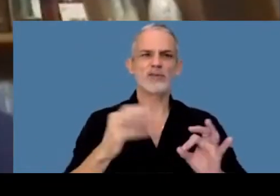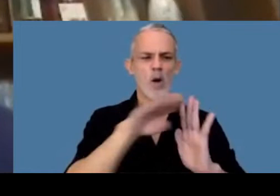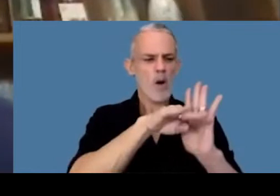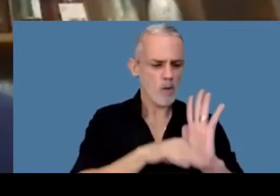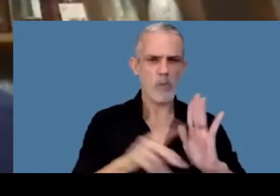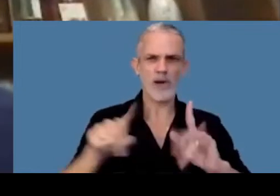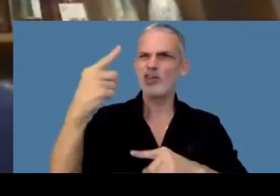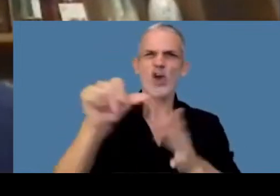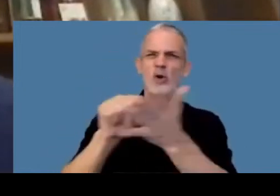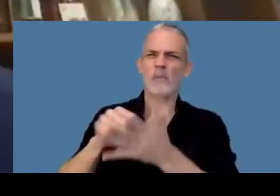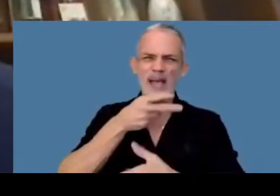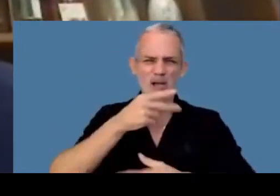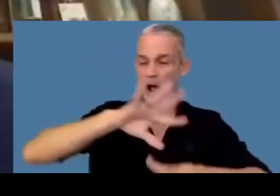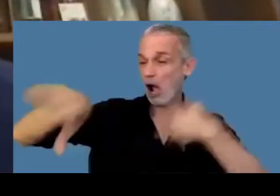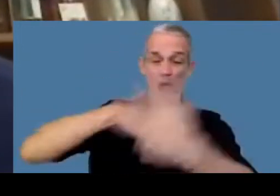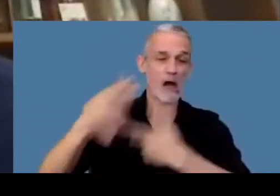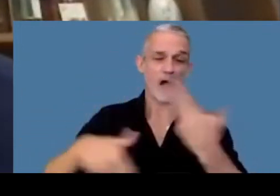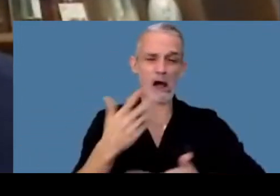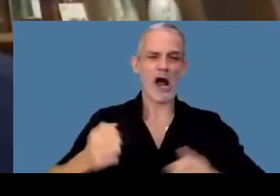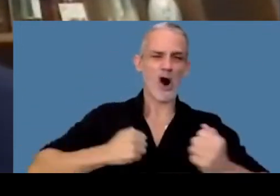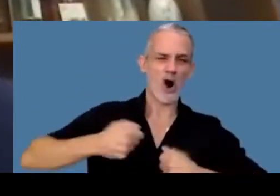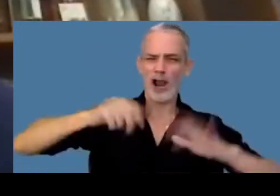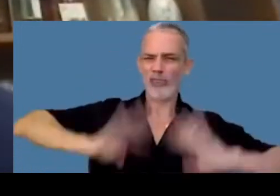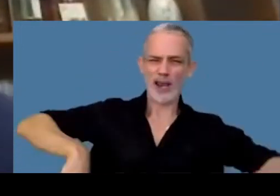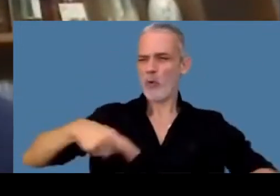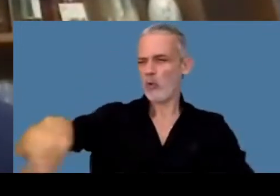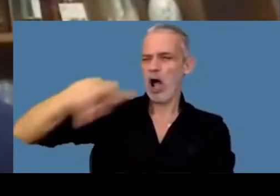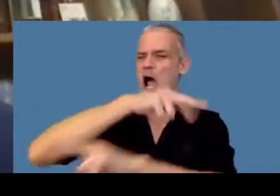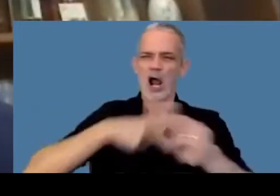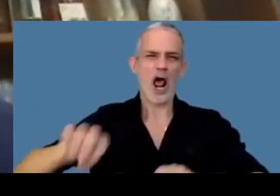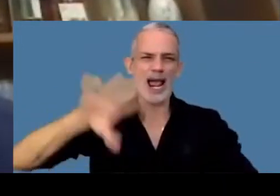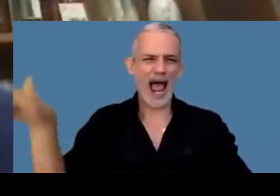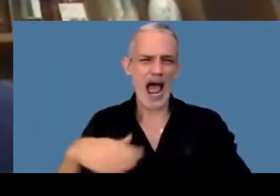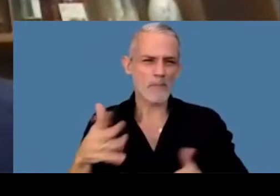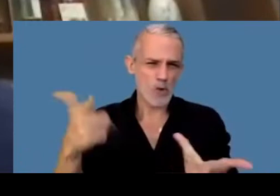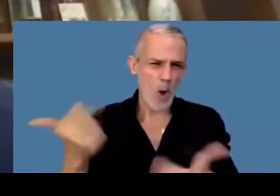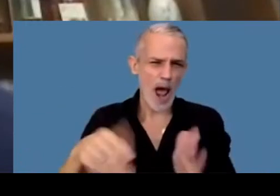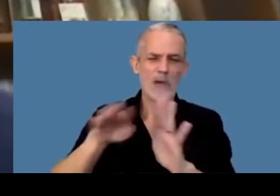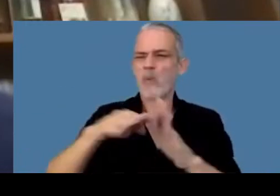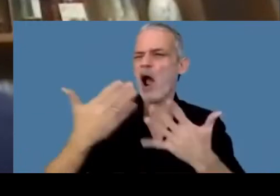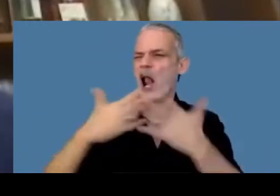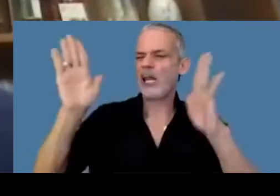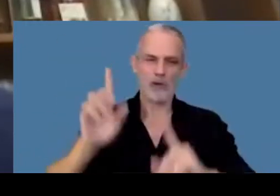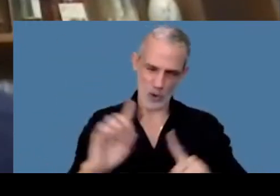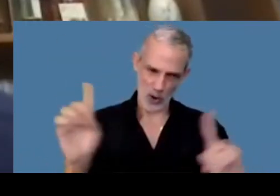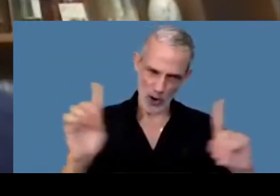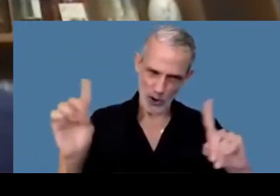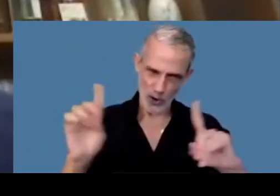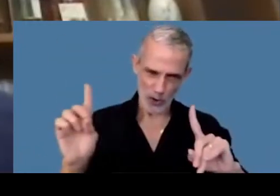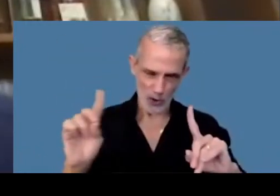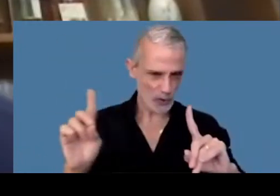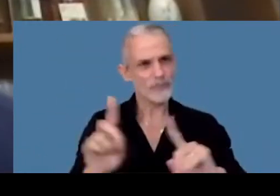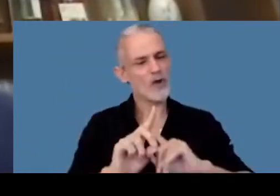lugares corren desnudos por los plazos, los campos, sin ninguna restricción, ni no es así. Y no es